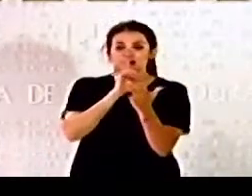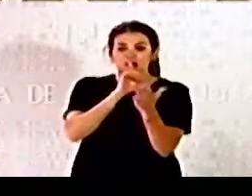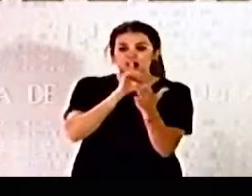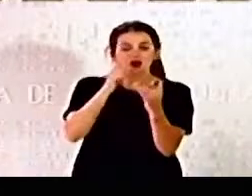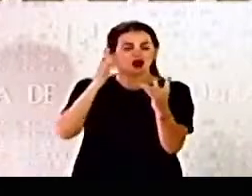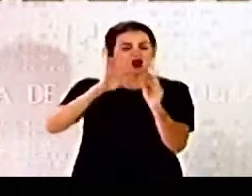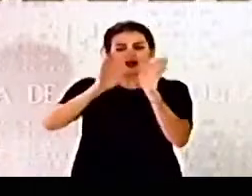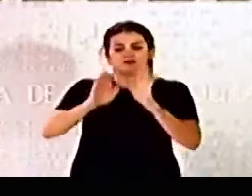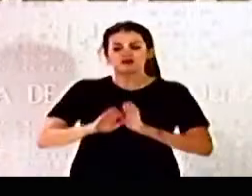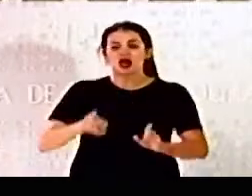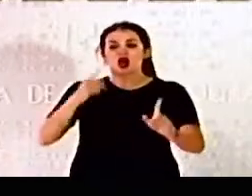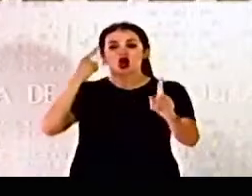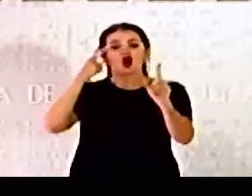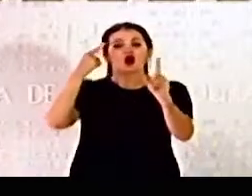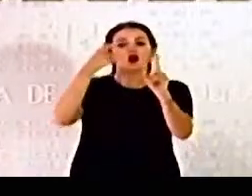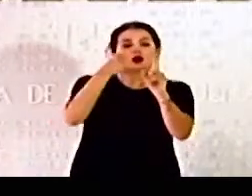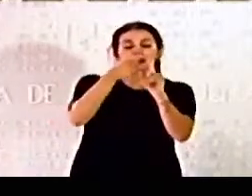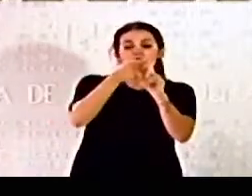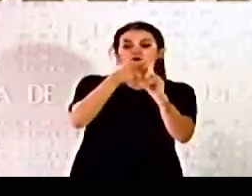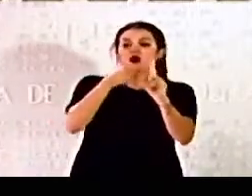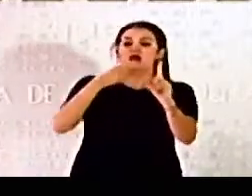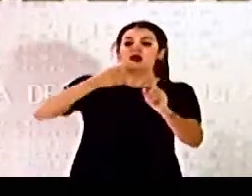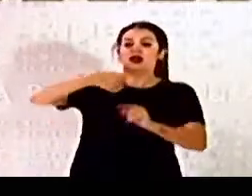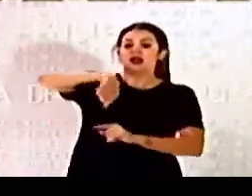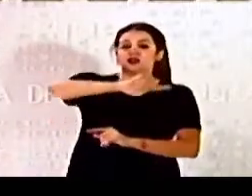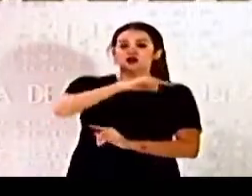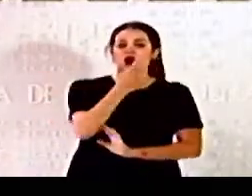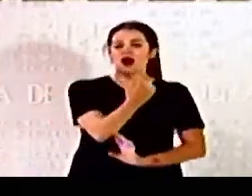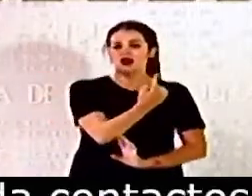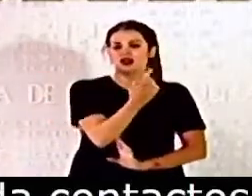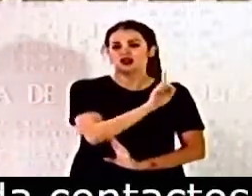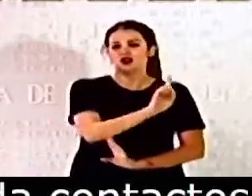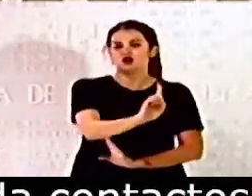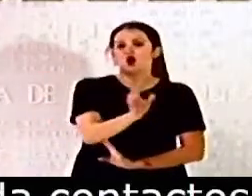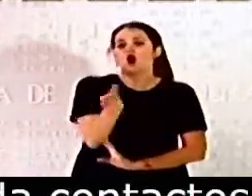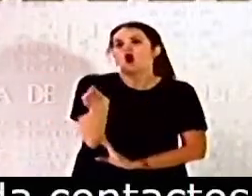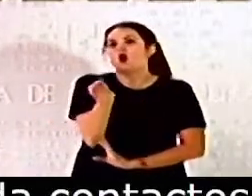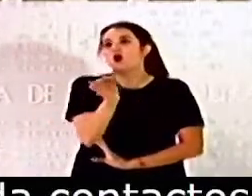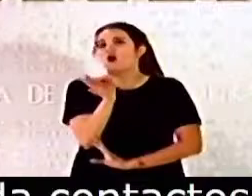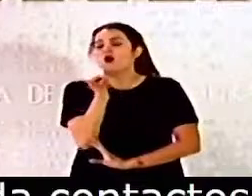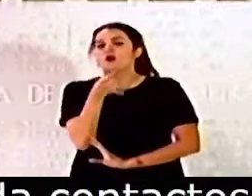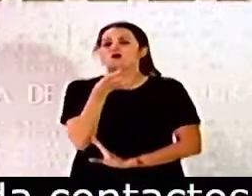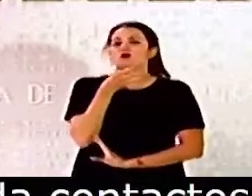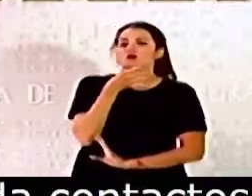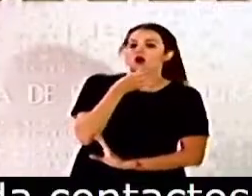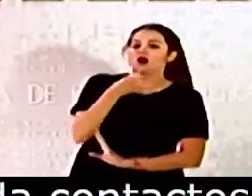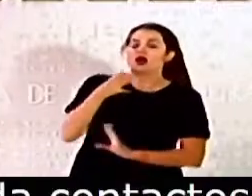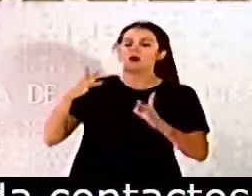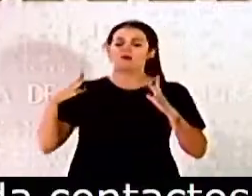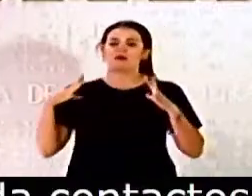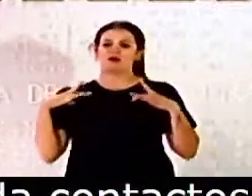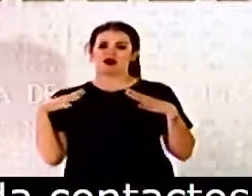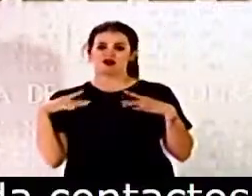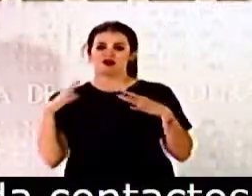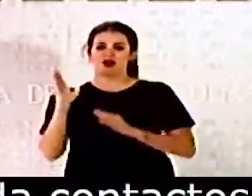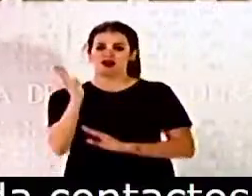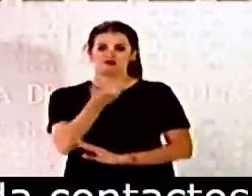objetivo de que no se aíslen o con el objetivo de que no se les fastidie, ahora que estamos en vacaciones, su tiempo de